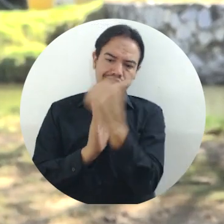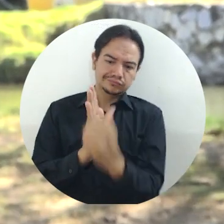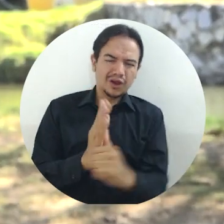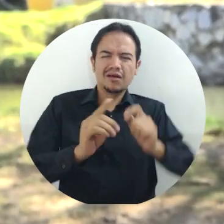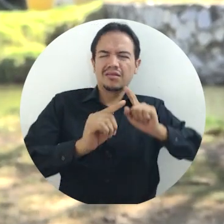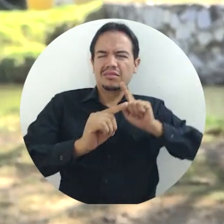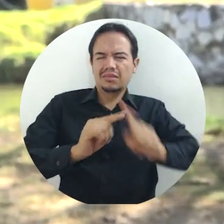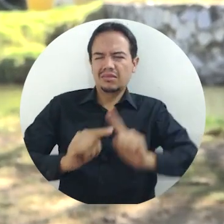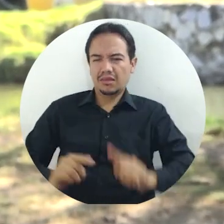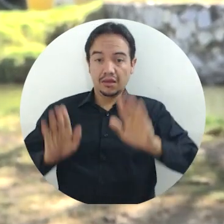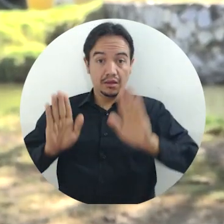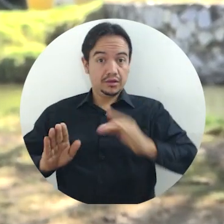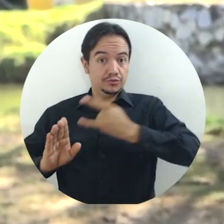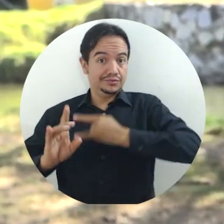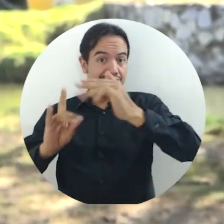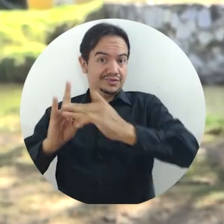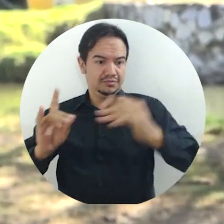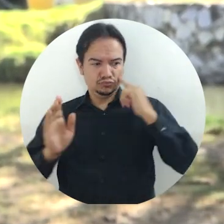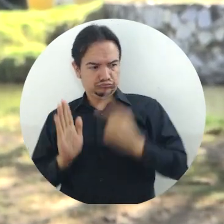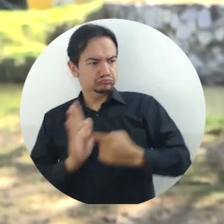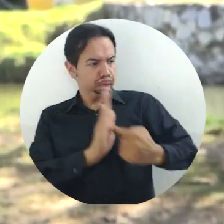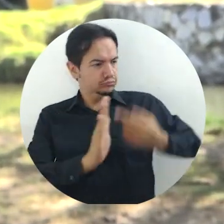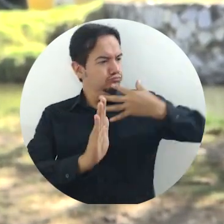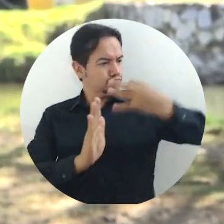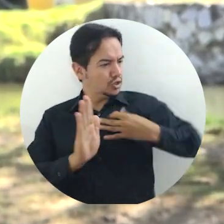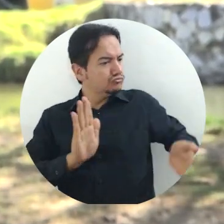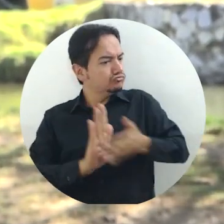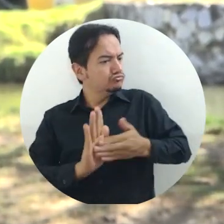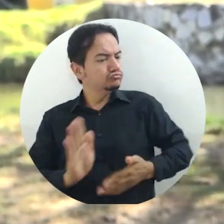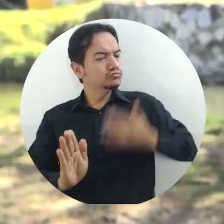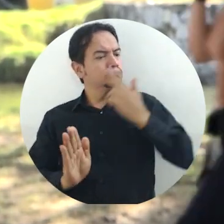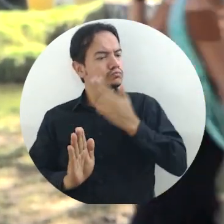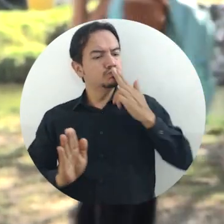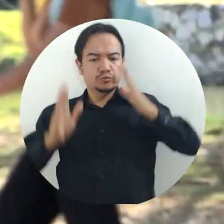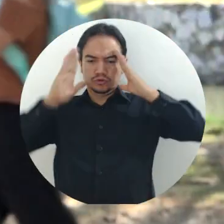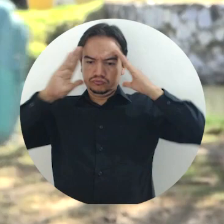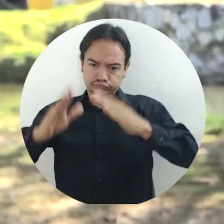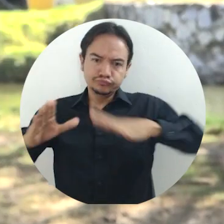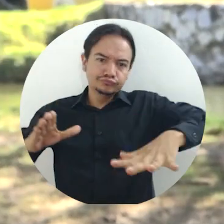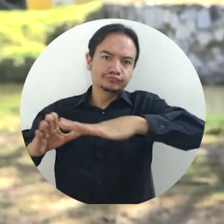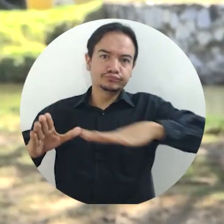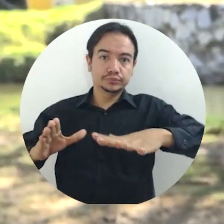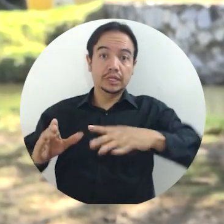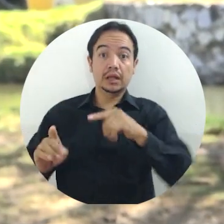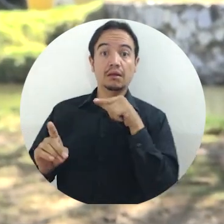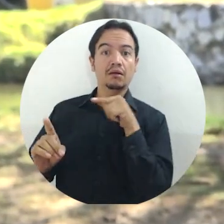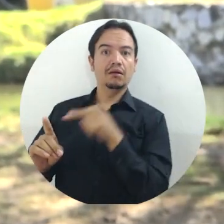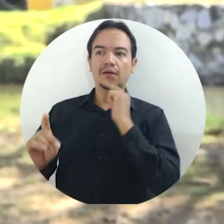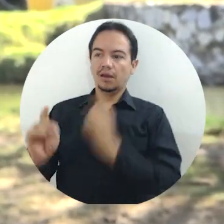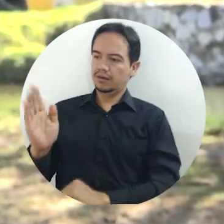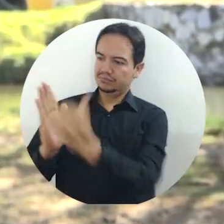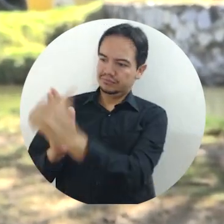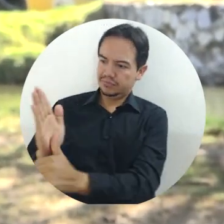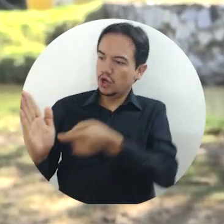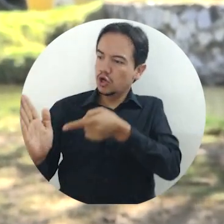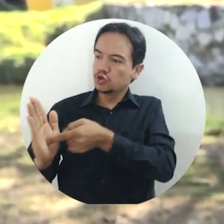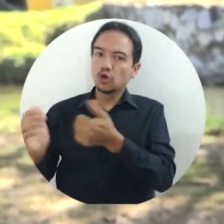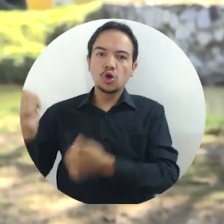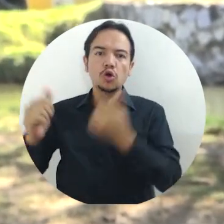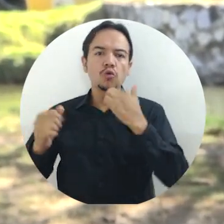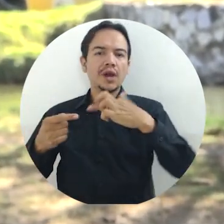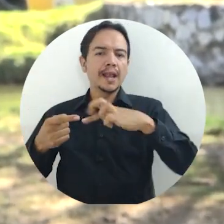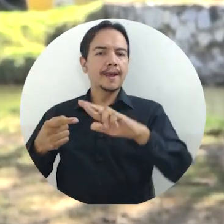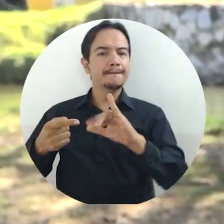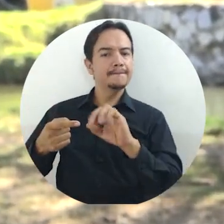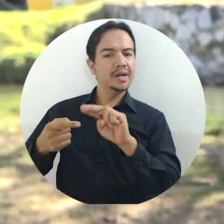de los diferentes programas que lidera la Universidad del Magdalena para demostrar su compromiso con el territorio uno de estos programas y resultados